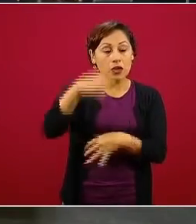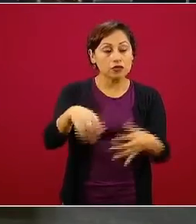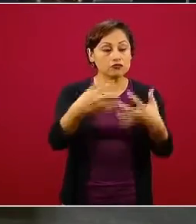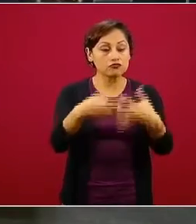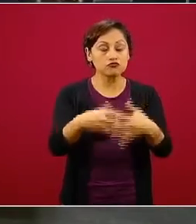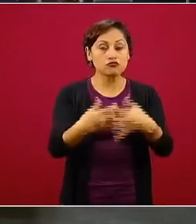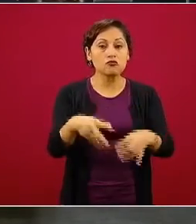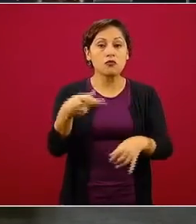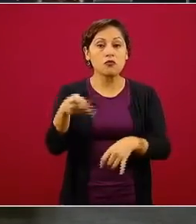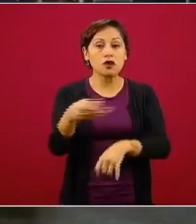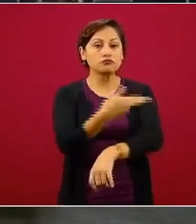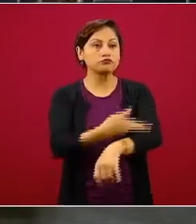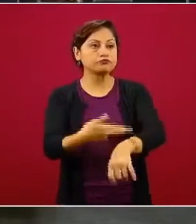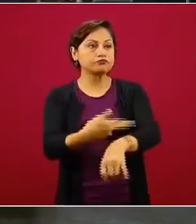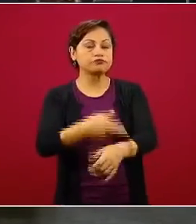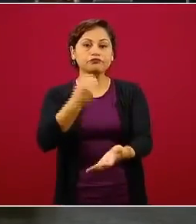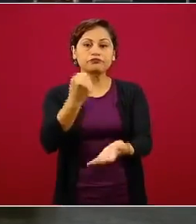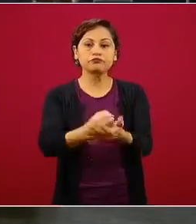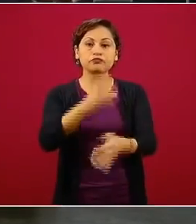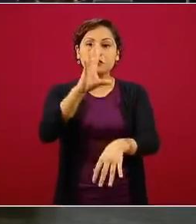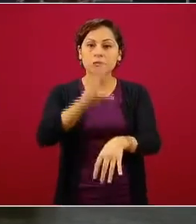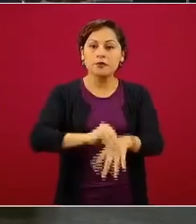de pesca de camarón de altura,